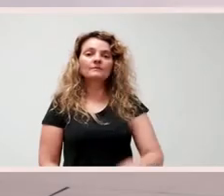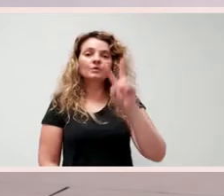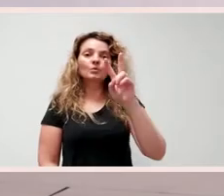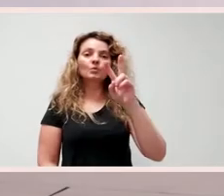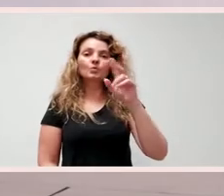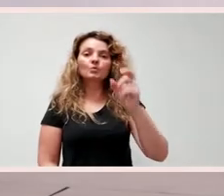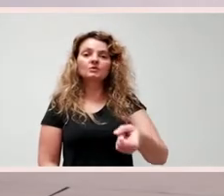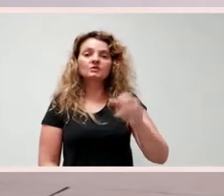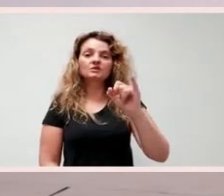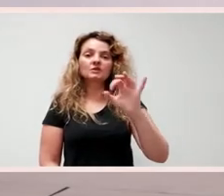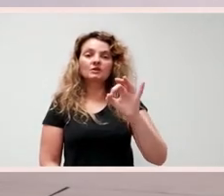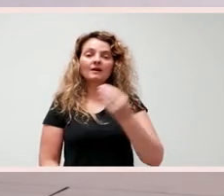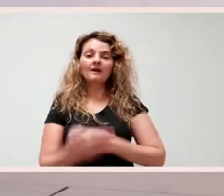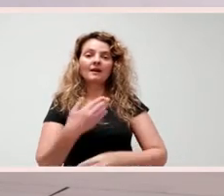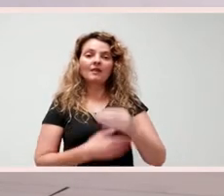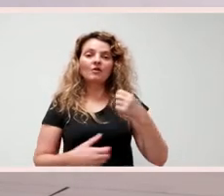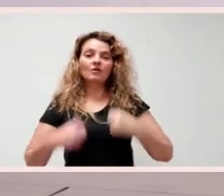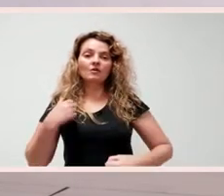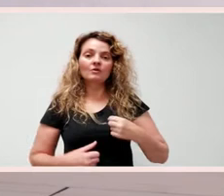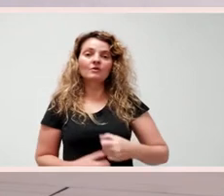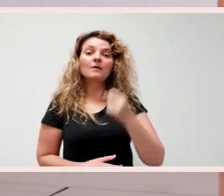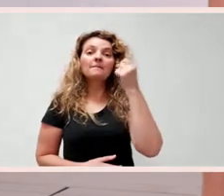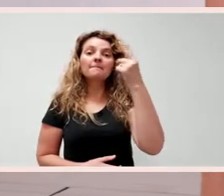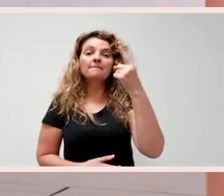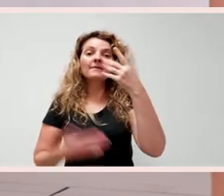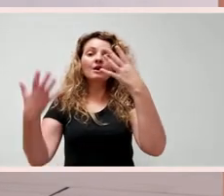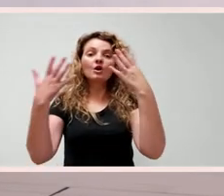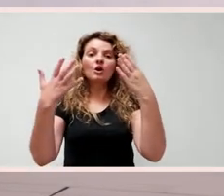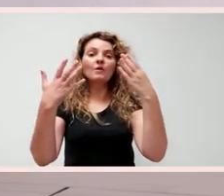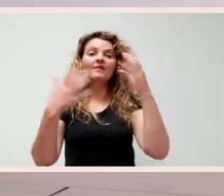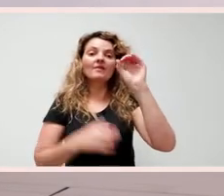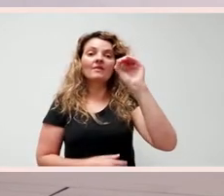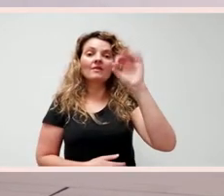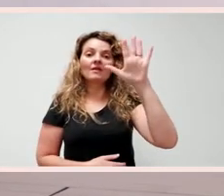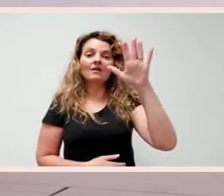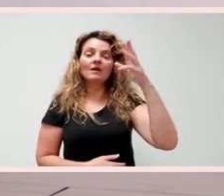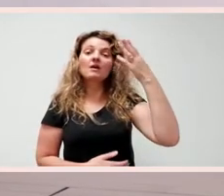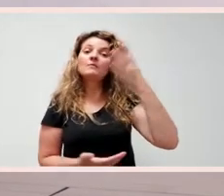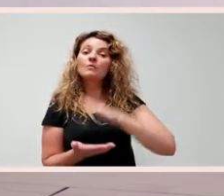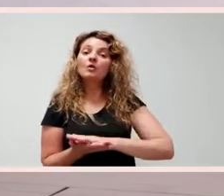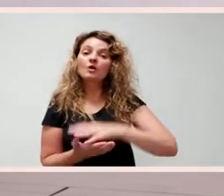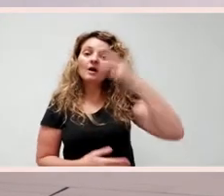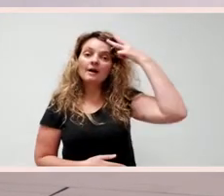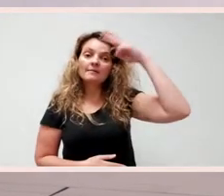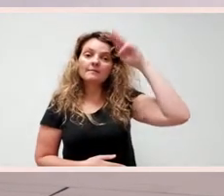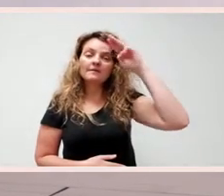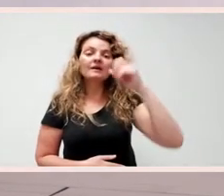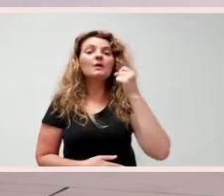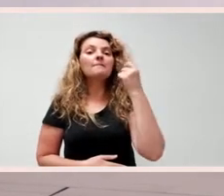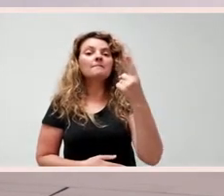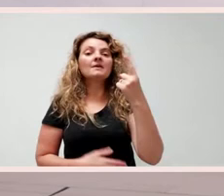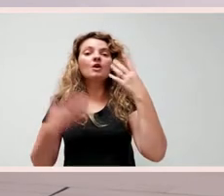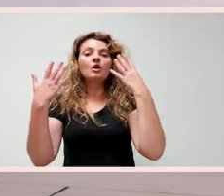súa primeira etapa vital pasou na capital da nosa terra, en Santiago de Compostela, na Escola de Artes e Oficios. No